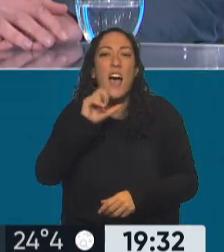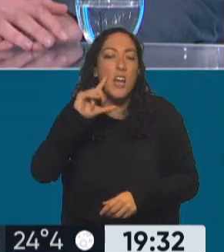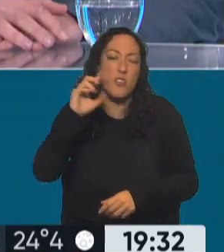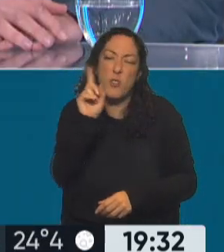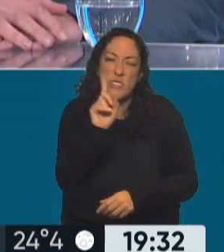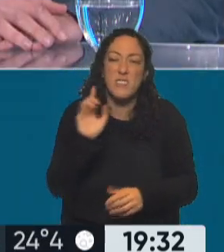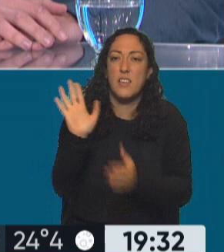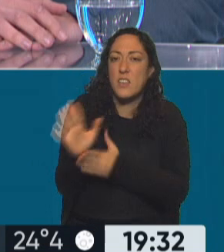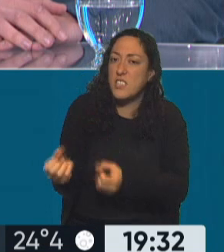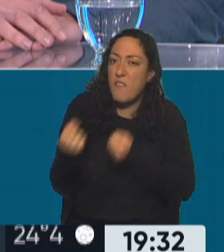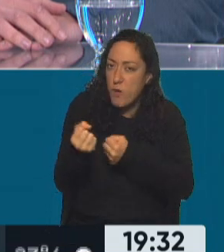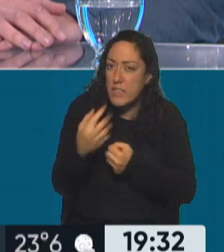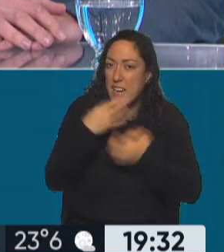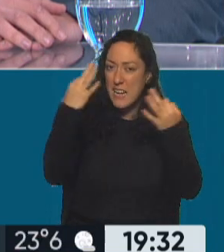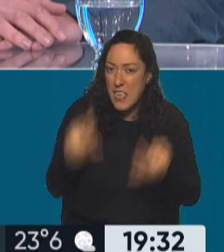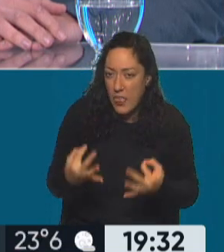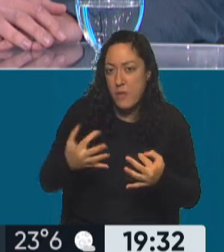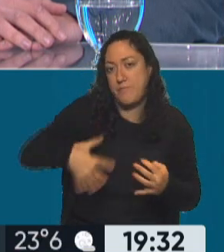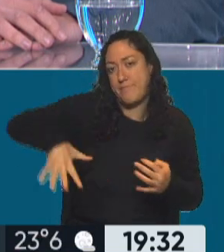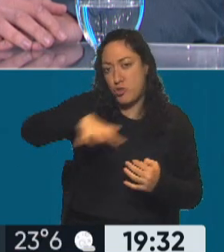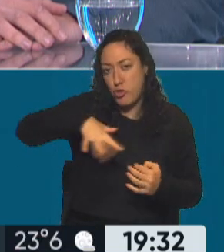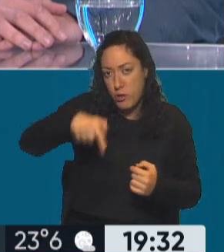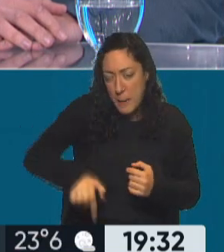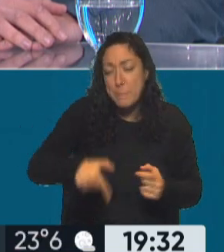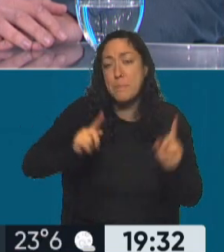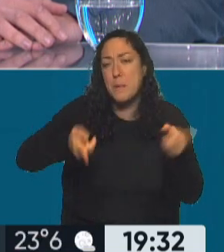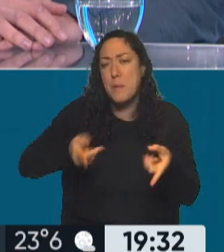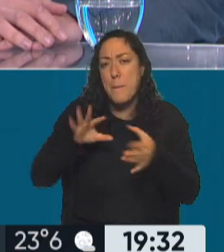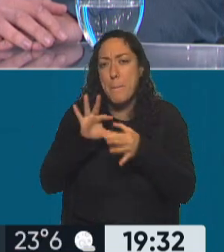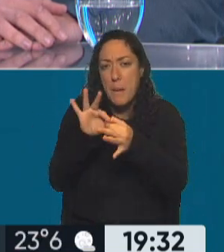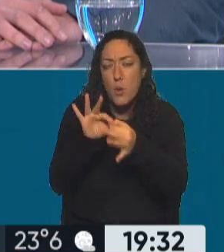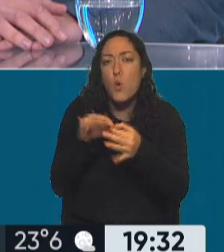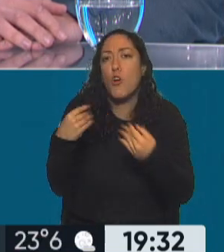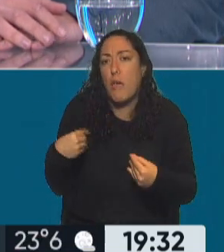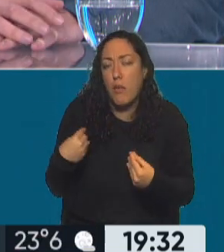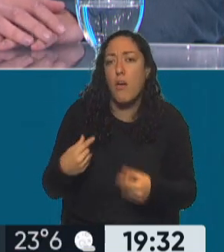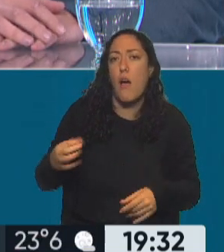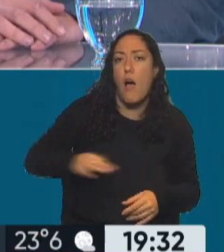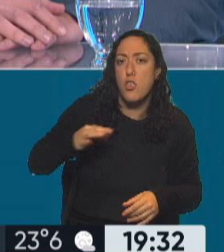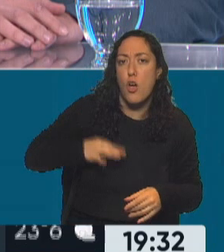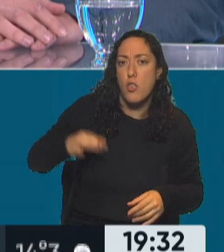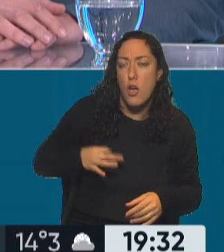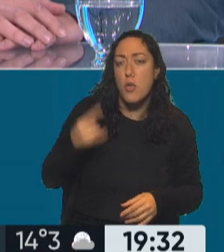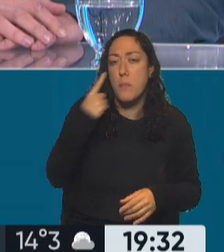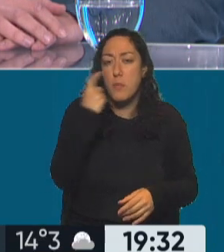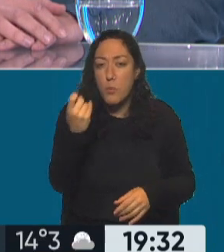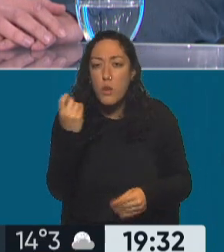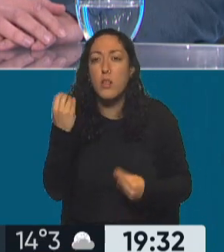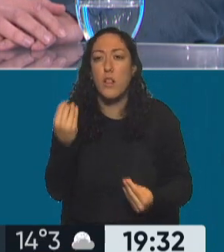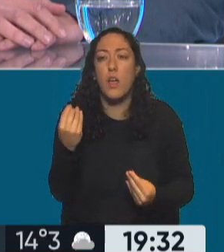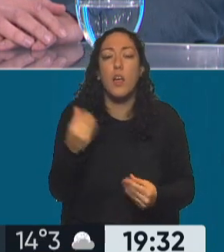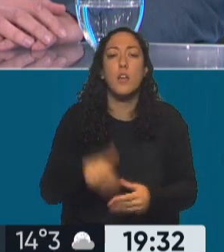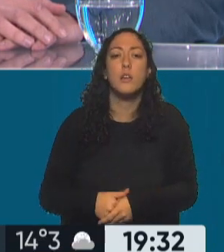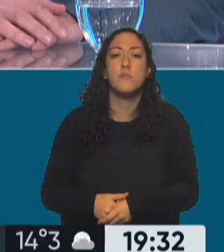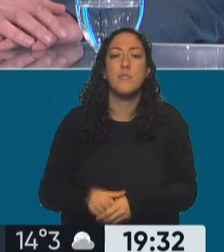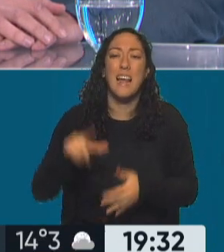extrema derecha a nivel, sobre todo occidental, y vincularlo con algo que estamos viendo ya hace varios años en Occidente, pero puntualmente